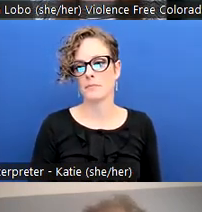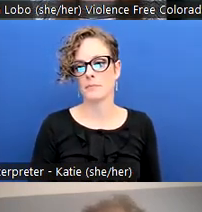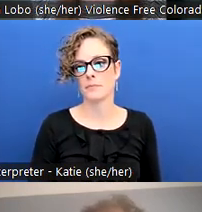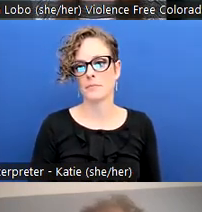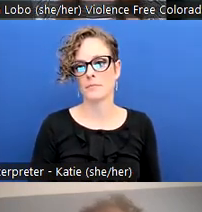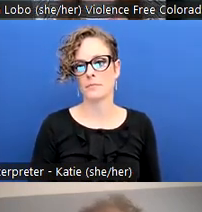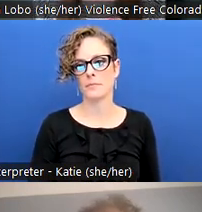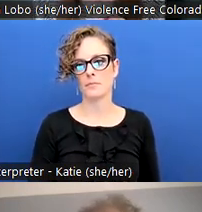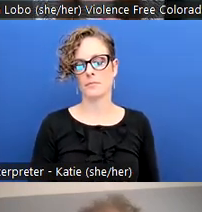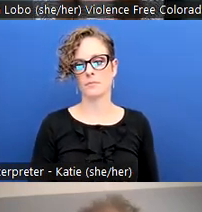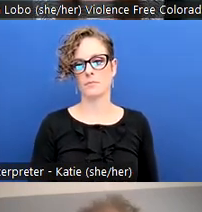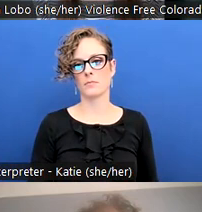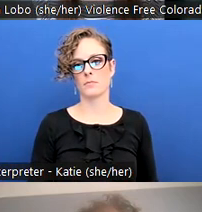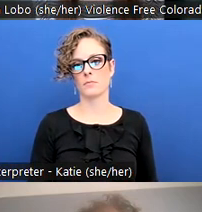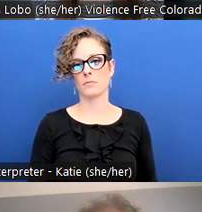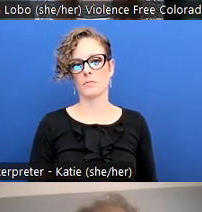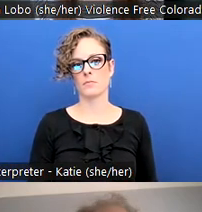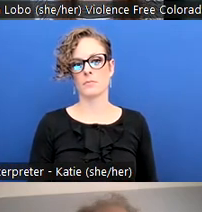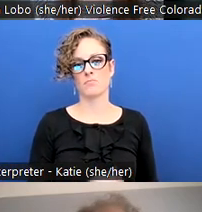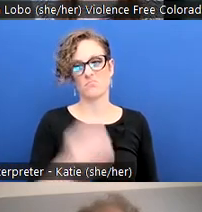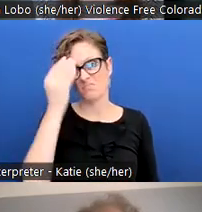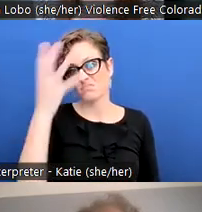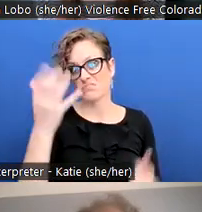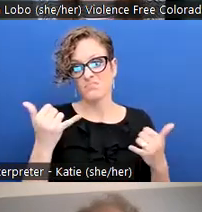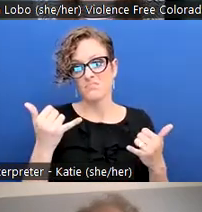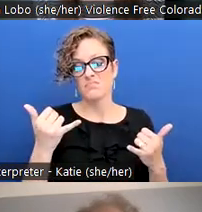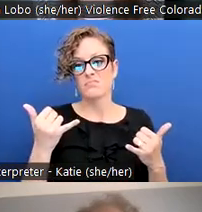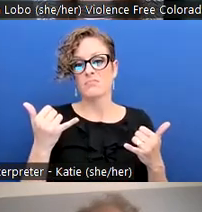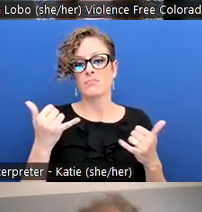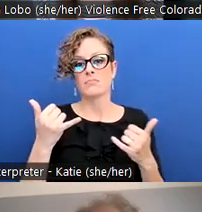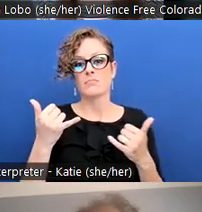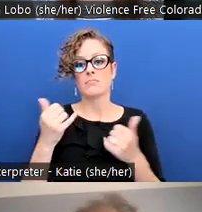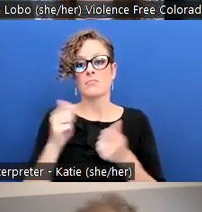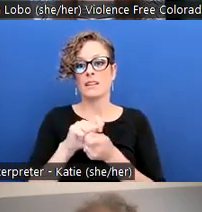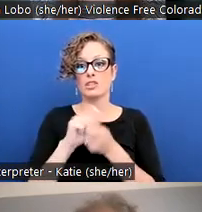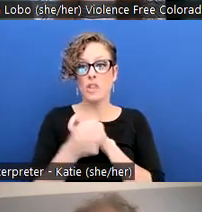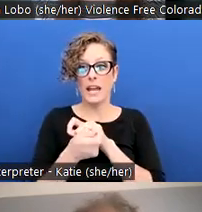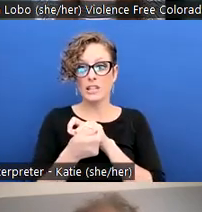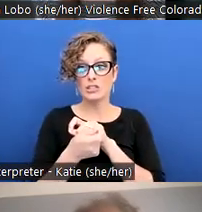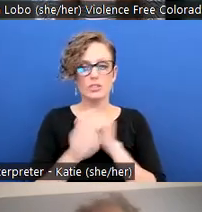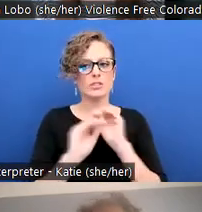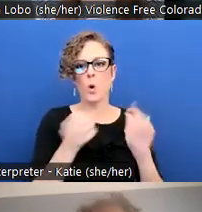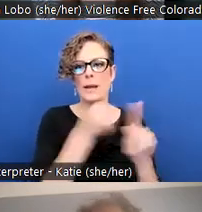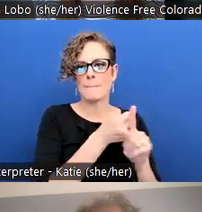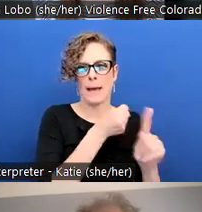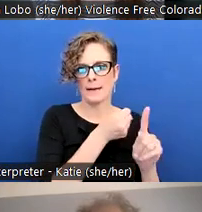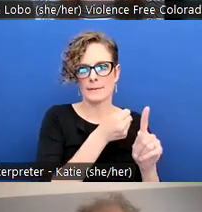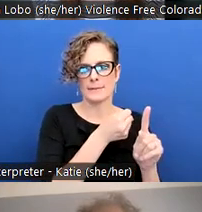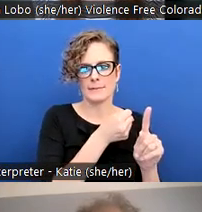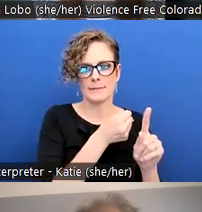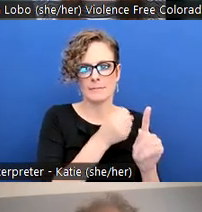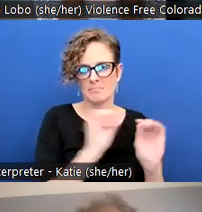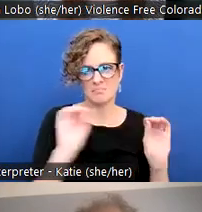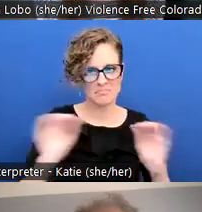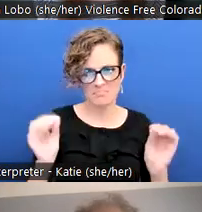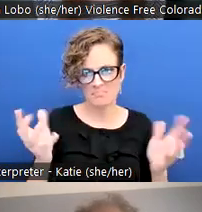En este momento no hubo ningún cambio que tenga que ver con el